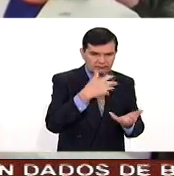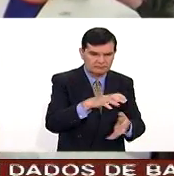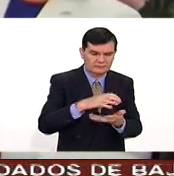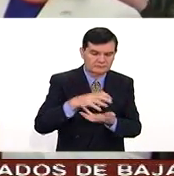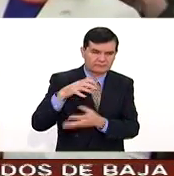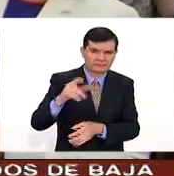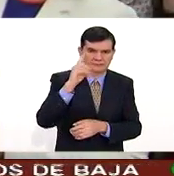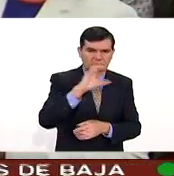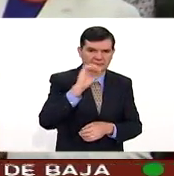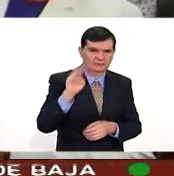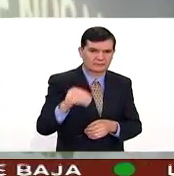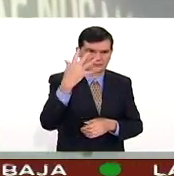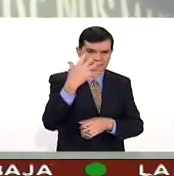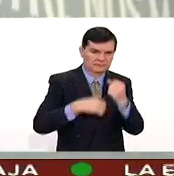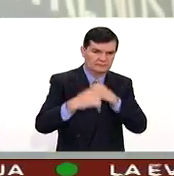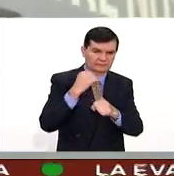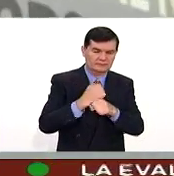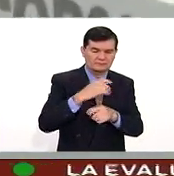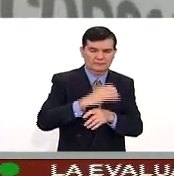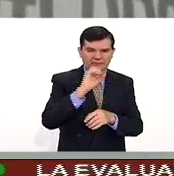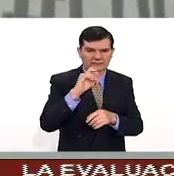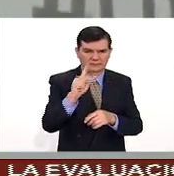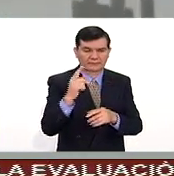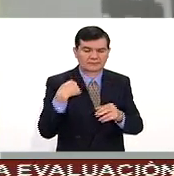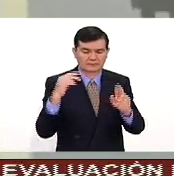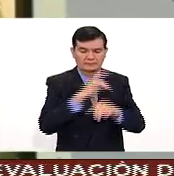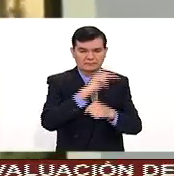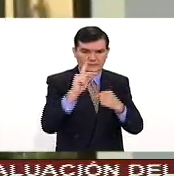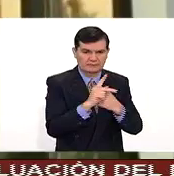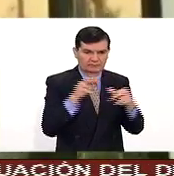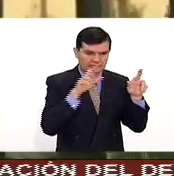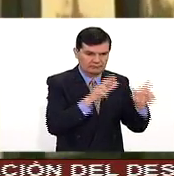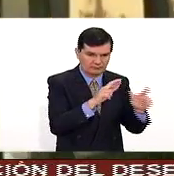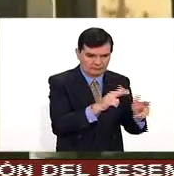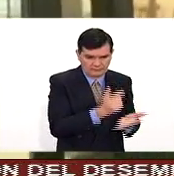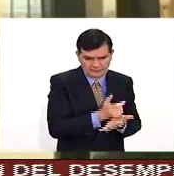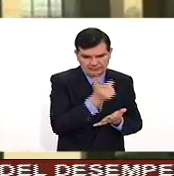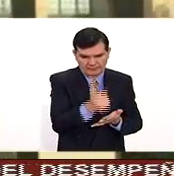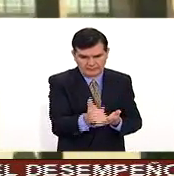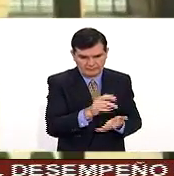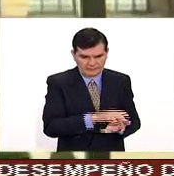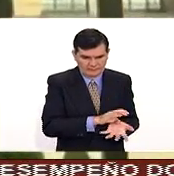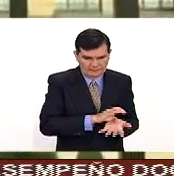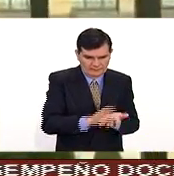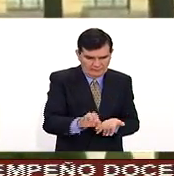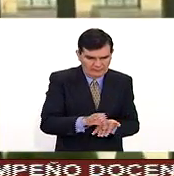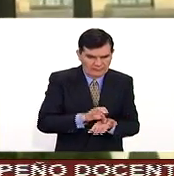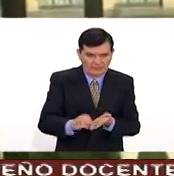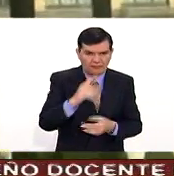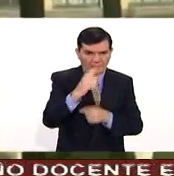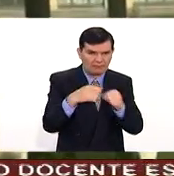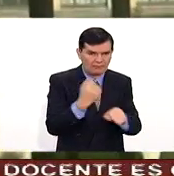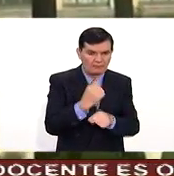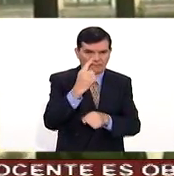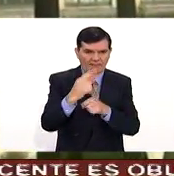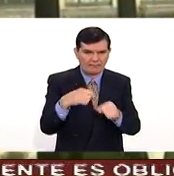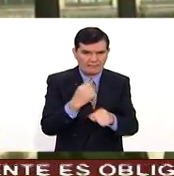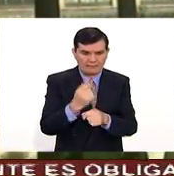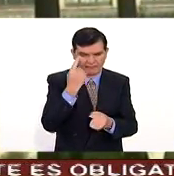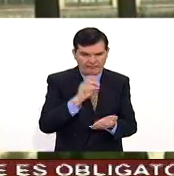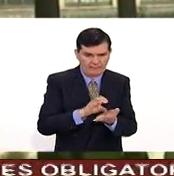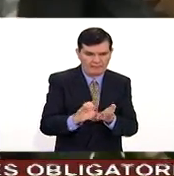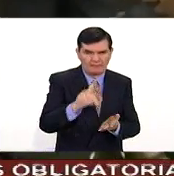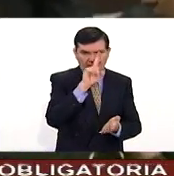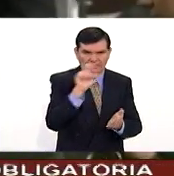Cancún hace 5 años durante la COP, en la que los países ricos aportarían cantidades importantes cada año para conseguir un fondo